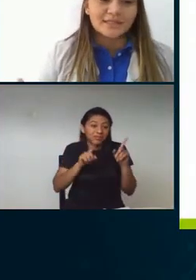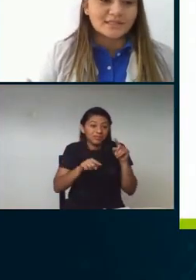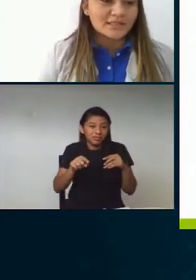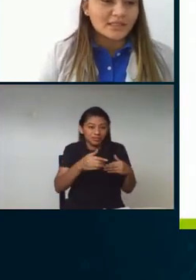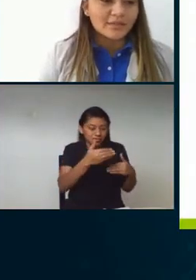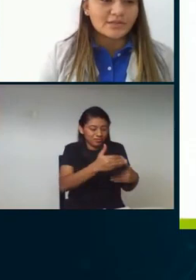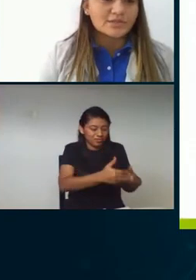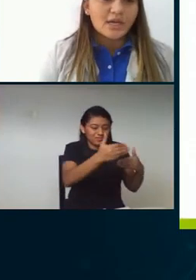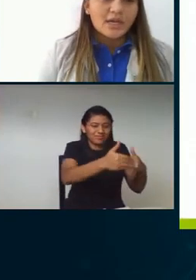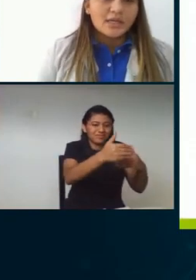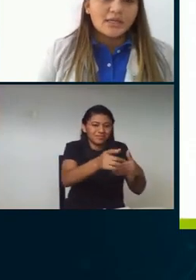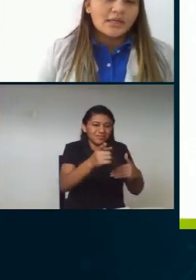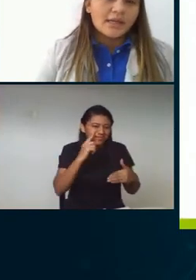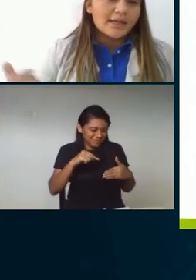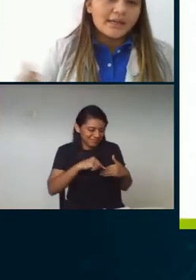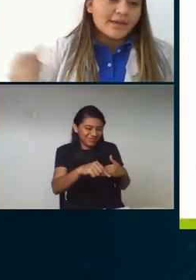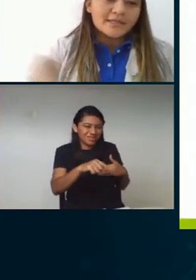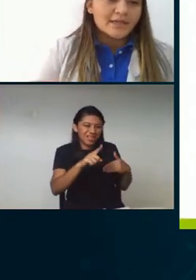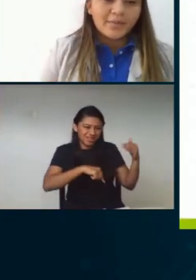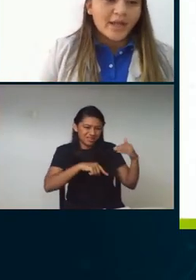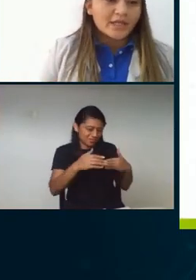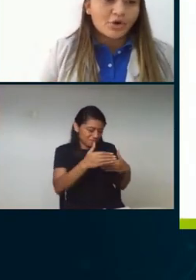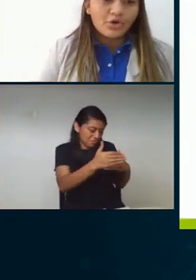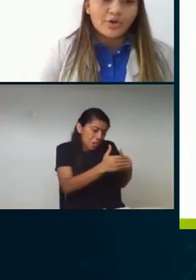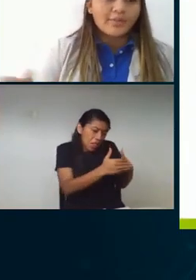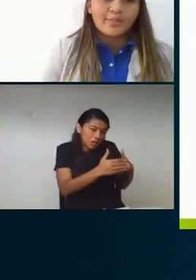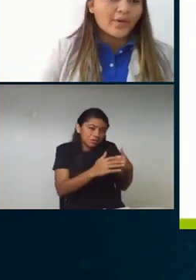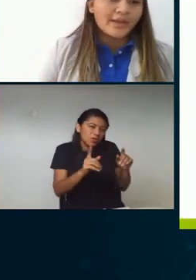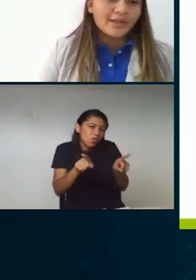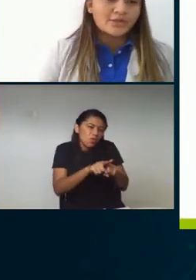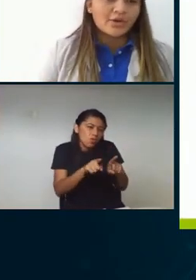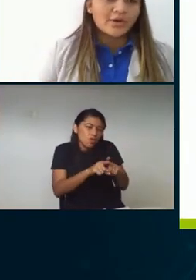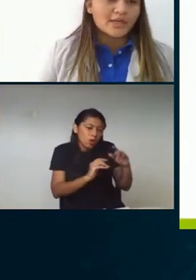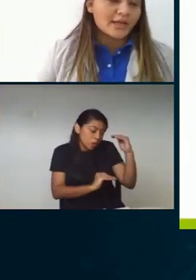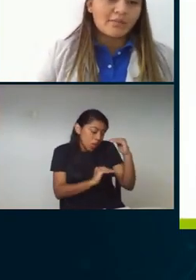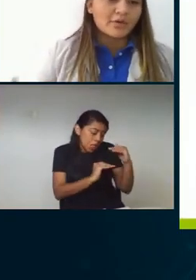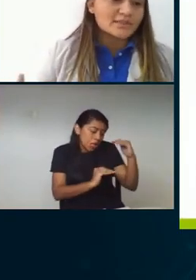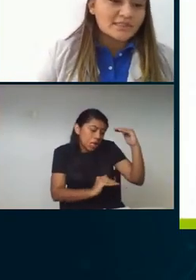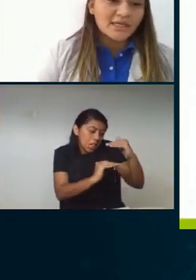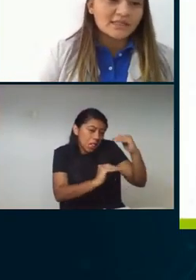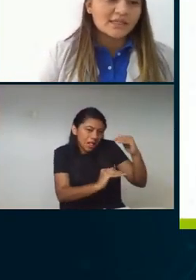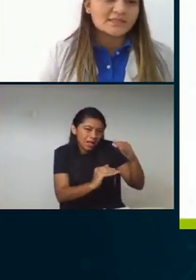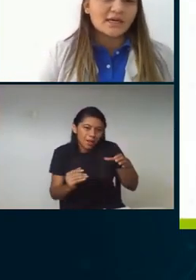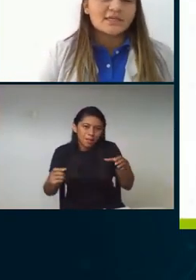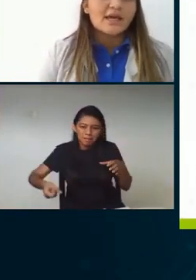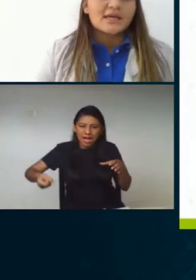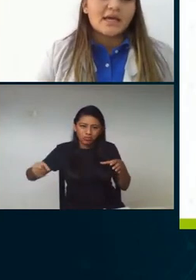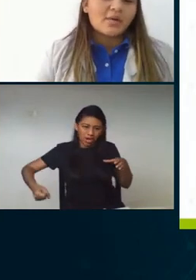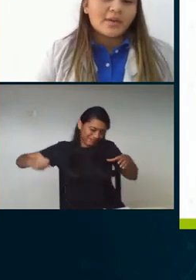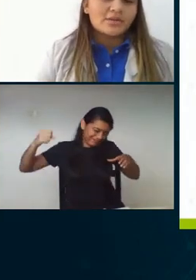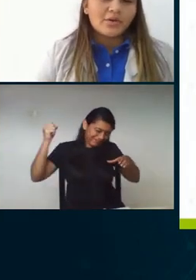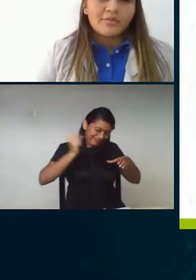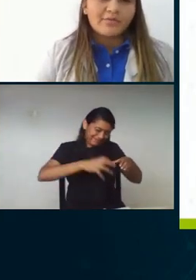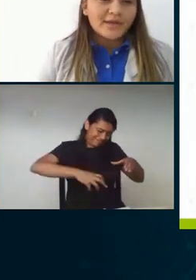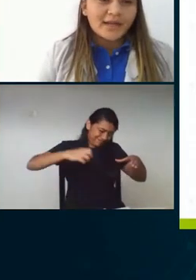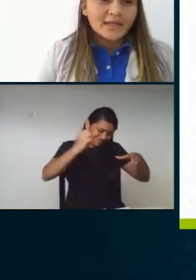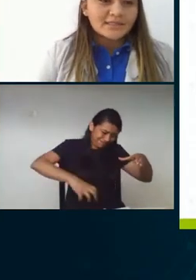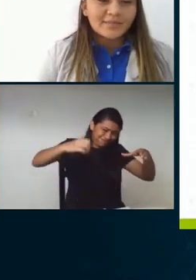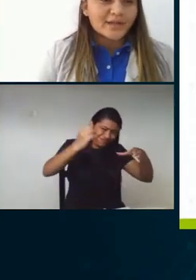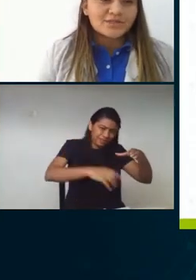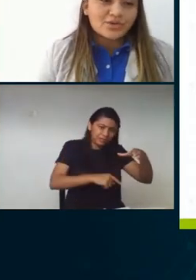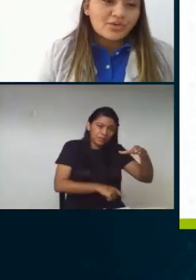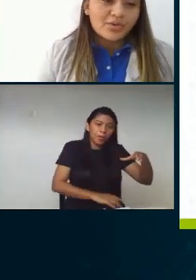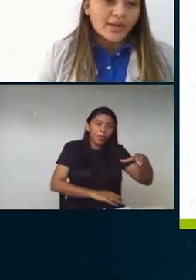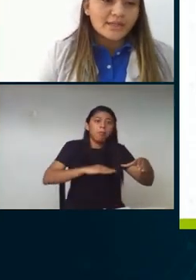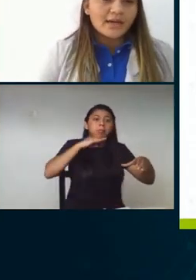son de 60 centímetros y echan por ahí todo lo que pueden y todo lo que quieren en bolsas gigantescas y al momento final